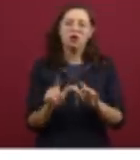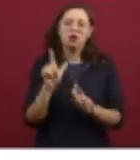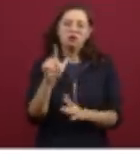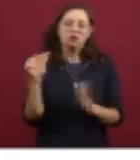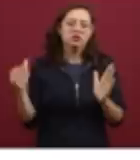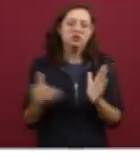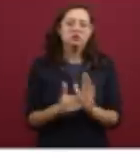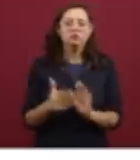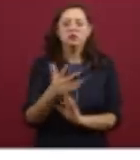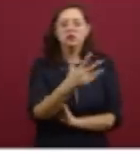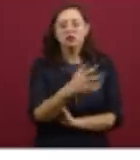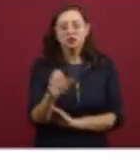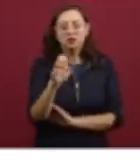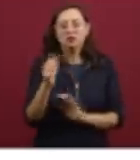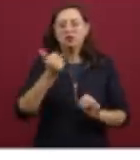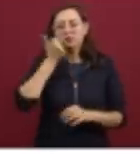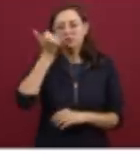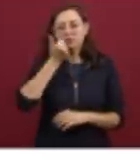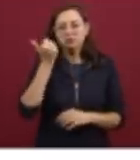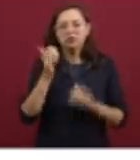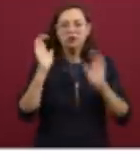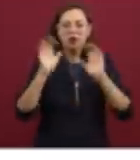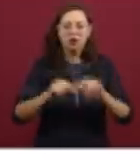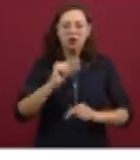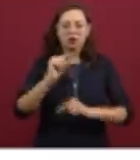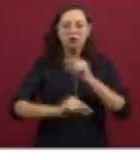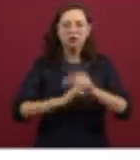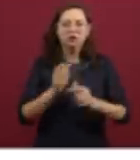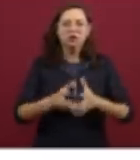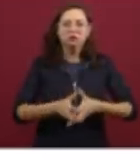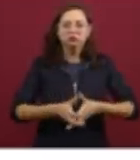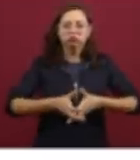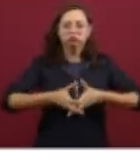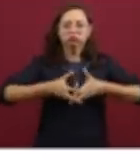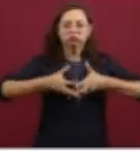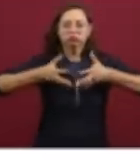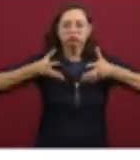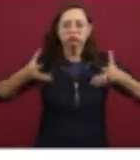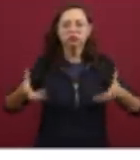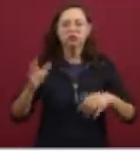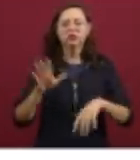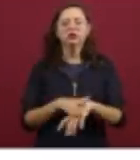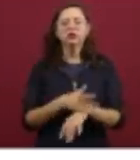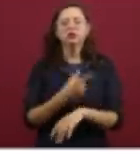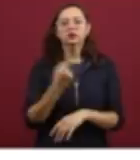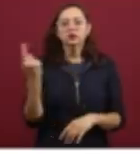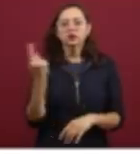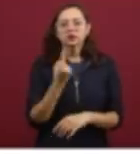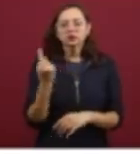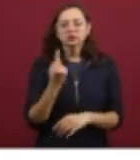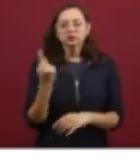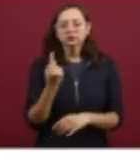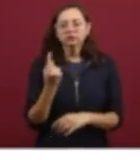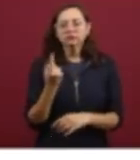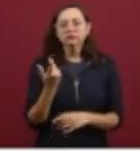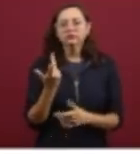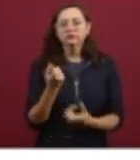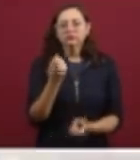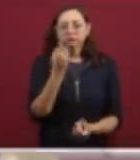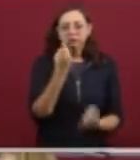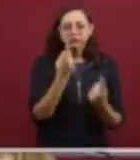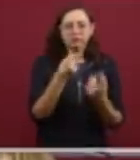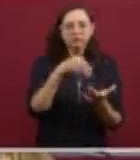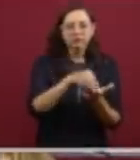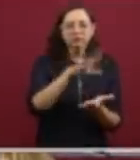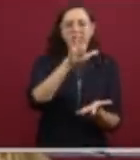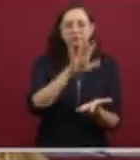7,575 estudiantes. Ahora sigue creciendo, porque hay una diferencia de los que se registraron con